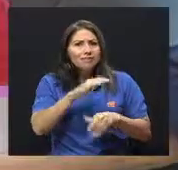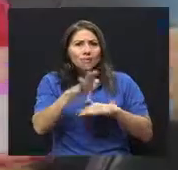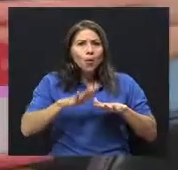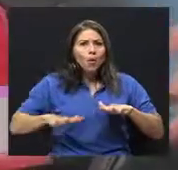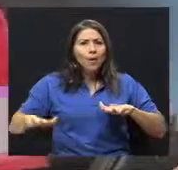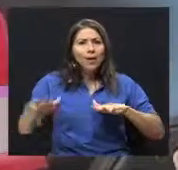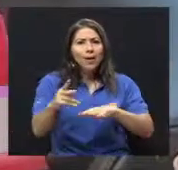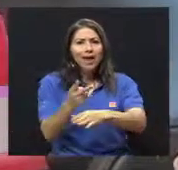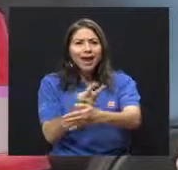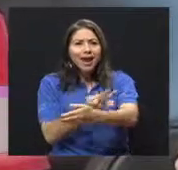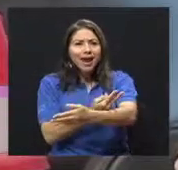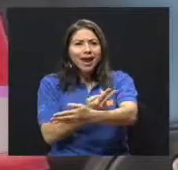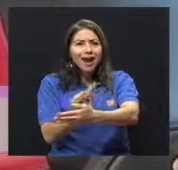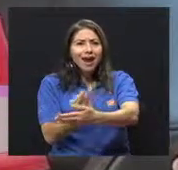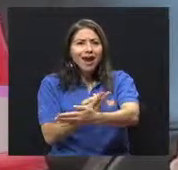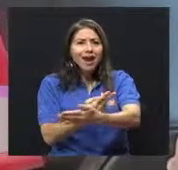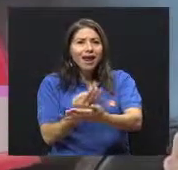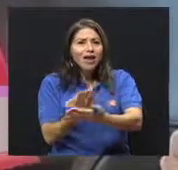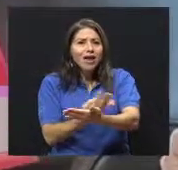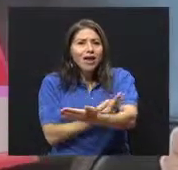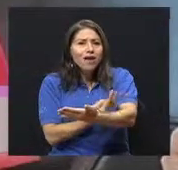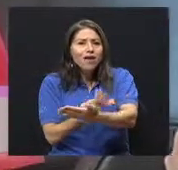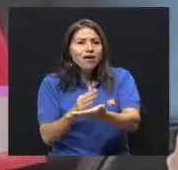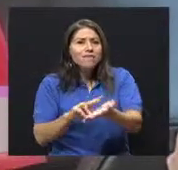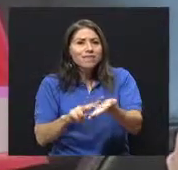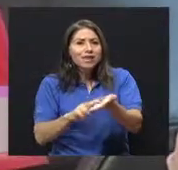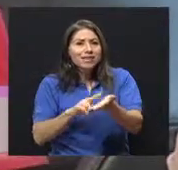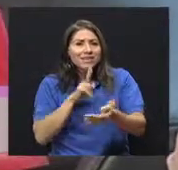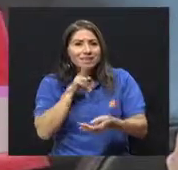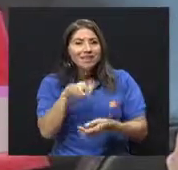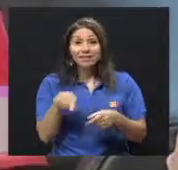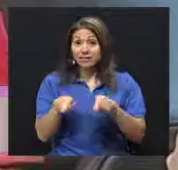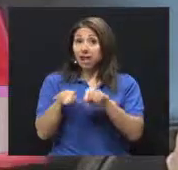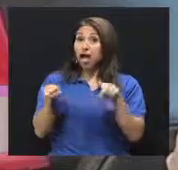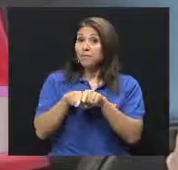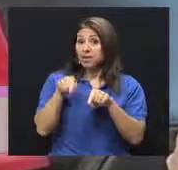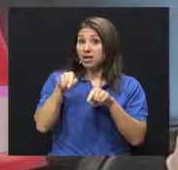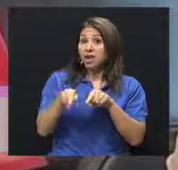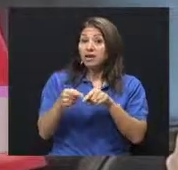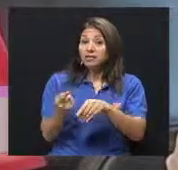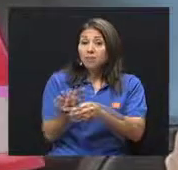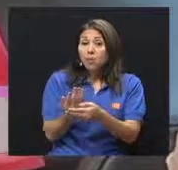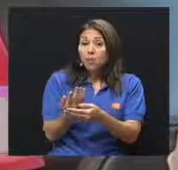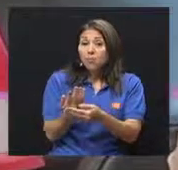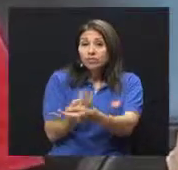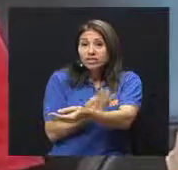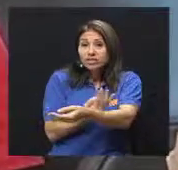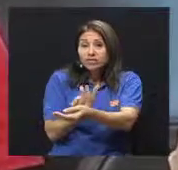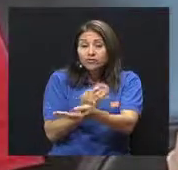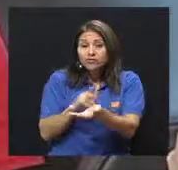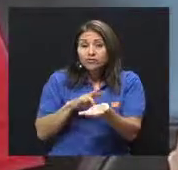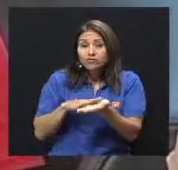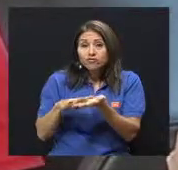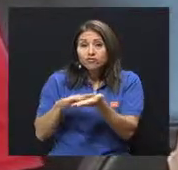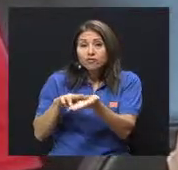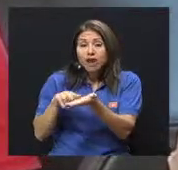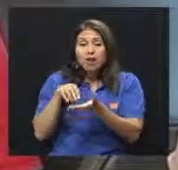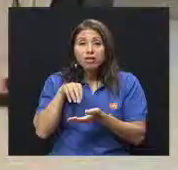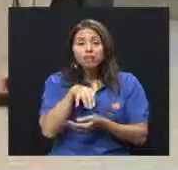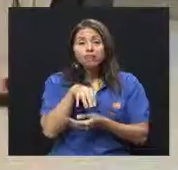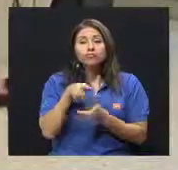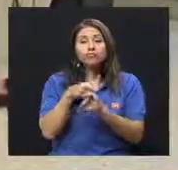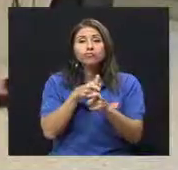todo verde, ¿verdad? También el césped y todo. Zacate. Anda también en zonas verdes. Uh-huh.